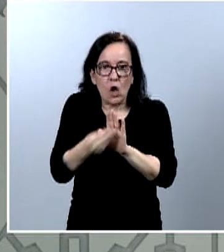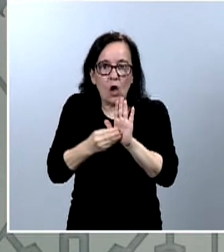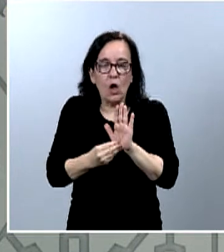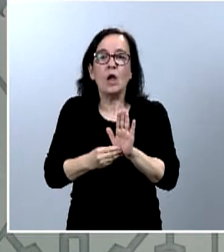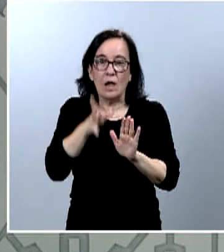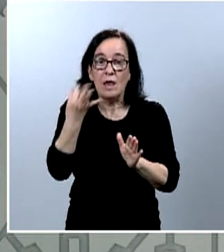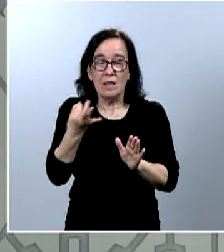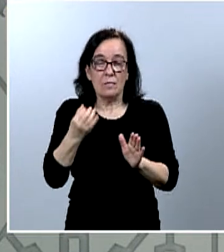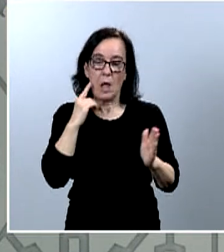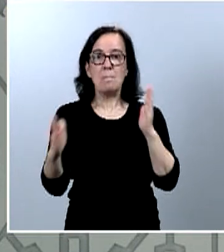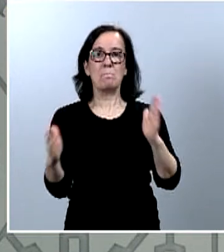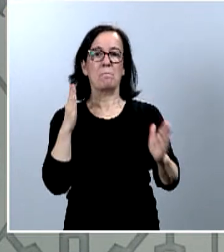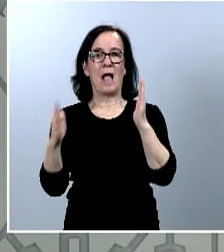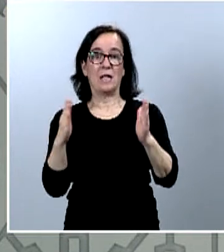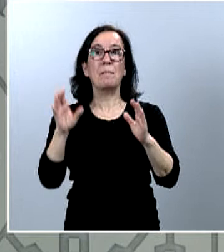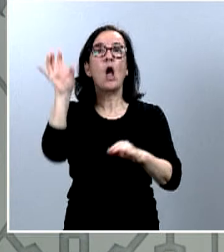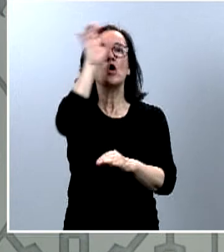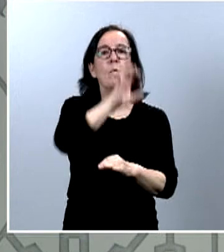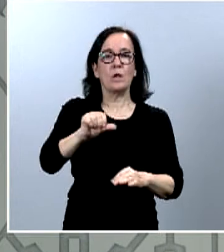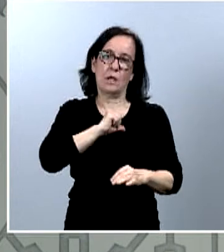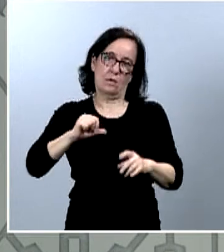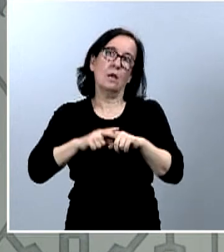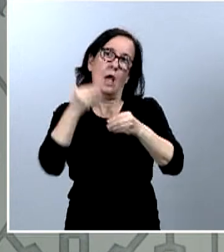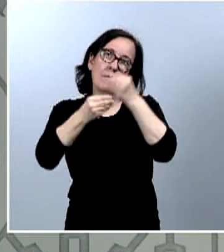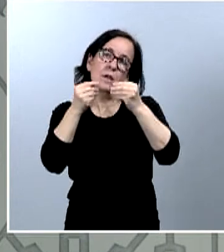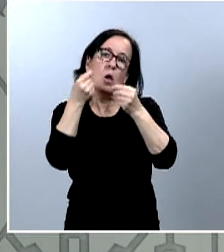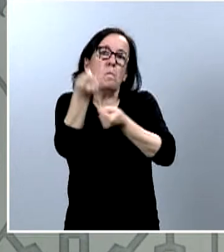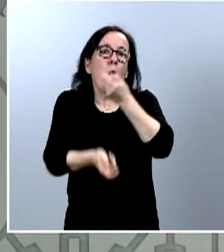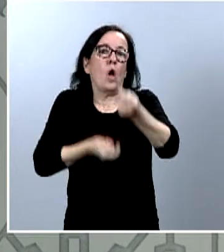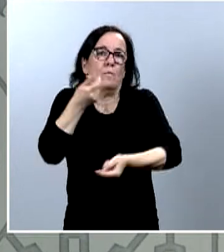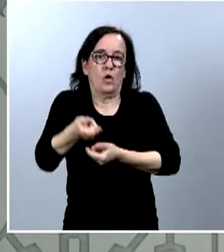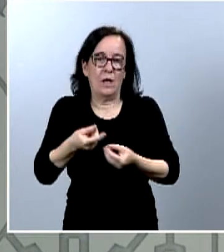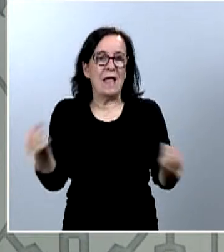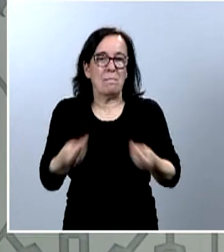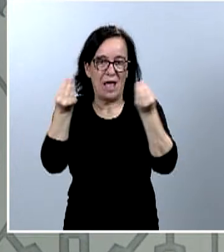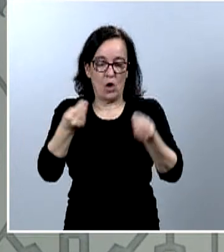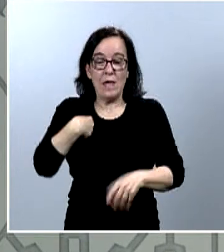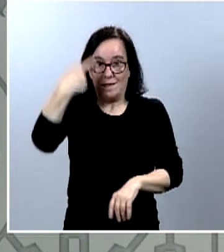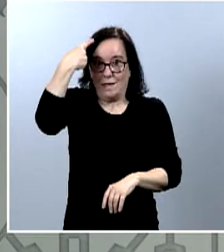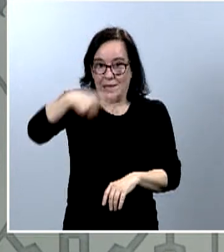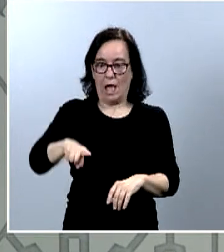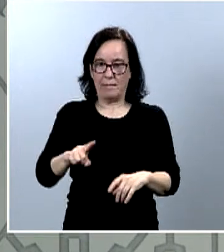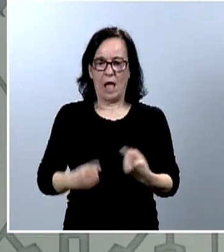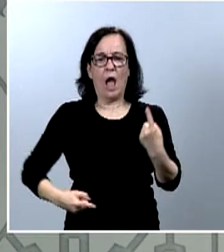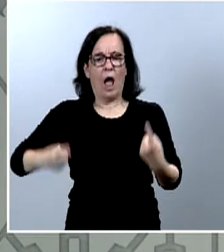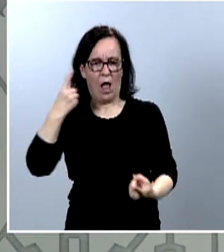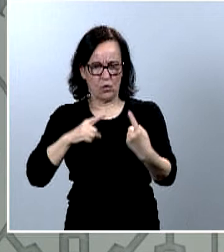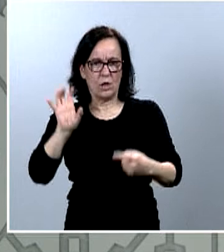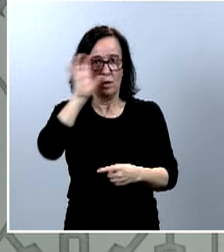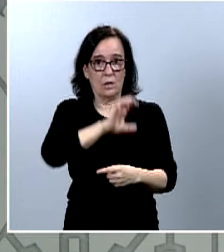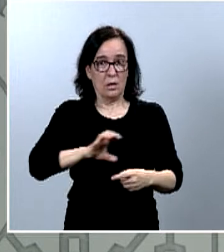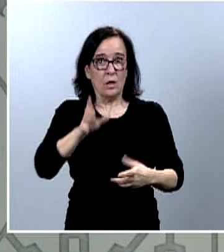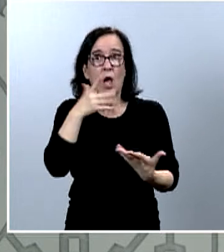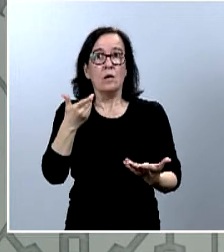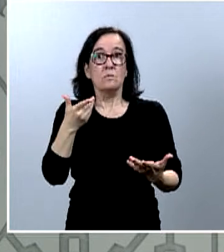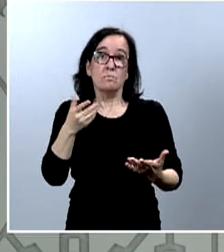margen adecuado para que las comunidades autónomas lo vayan haciendo progresivamente y cada vez mejor, sabiendo que algunas de ellas, afortunadamente no todas,